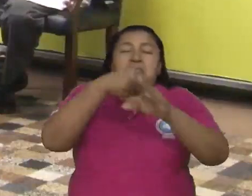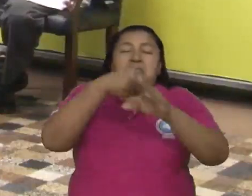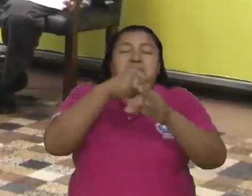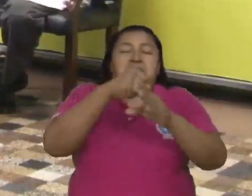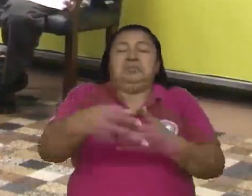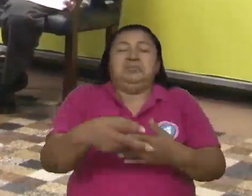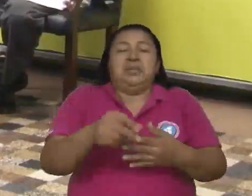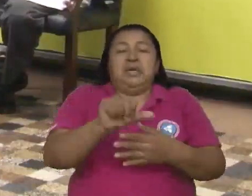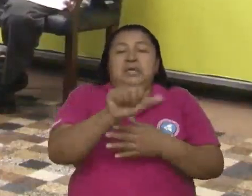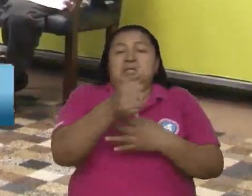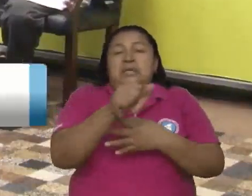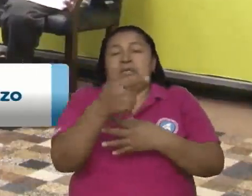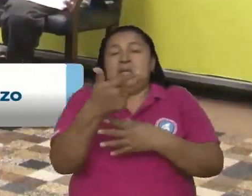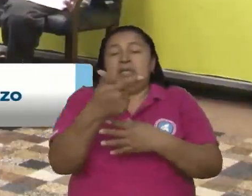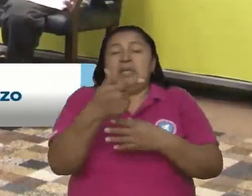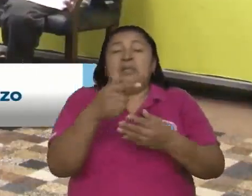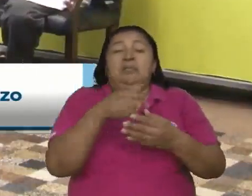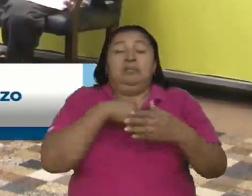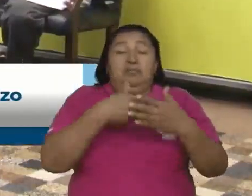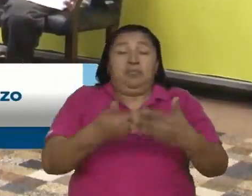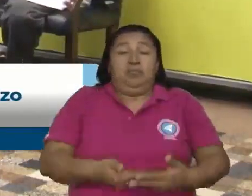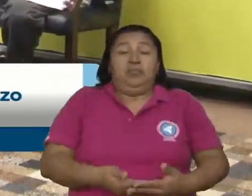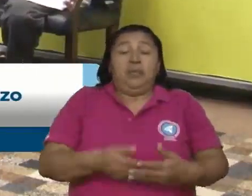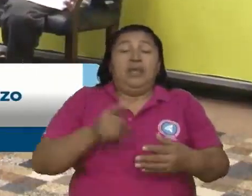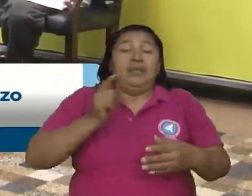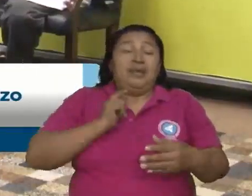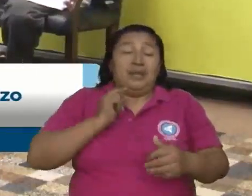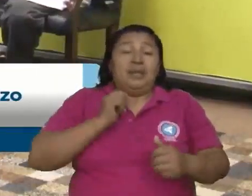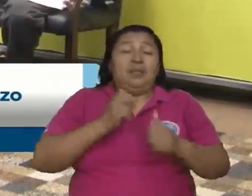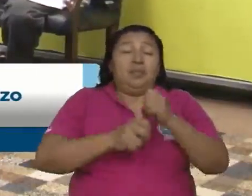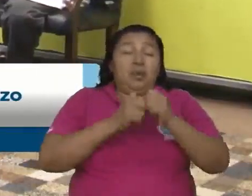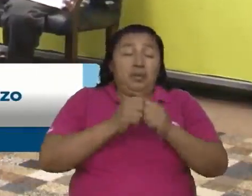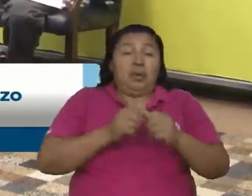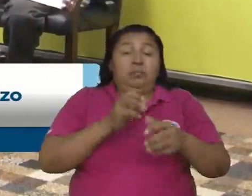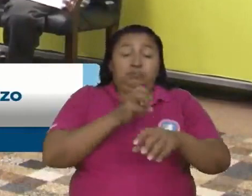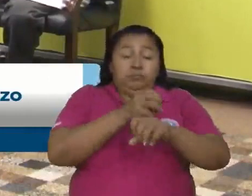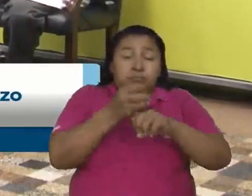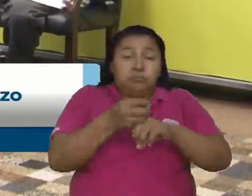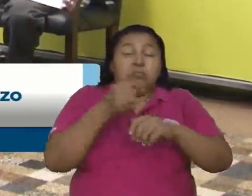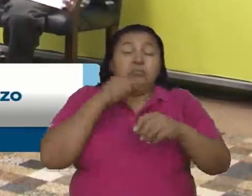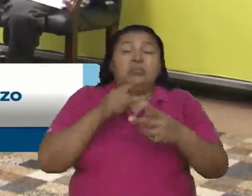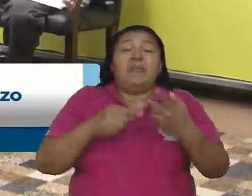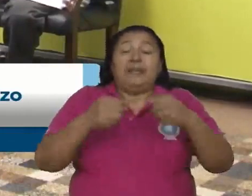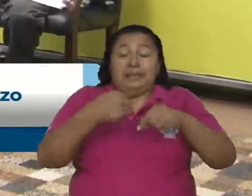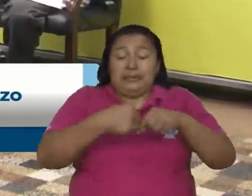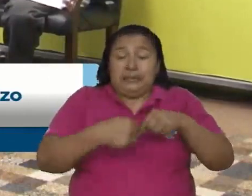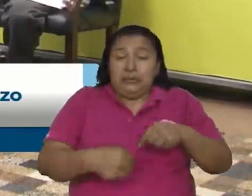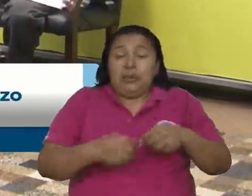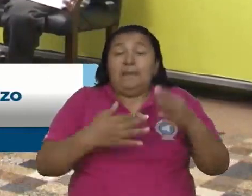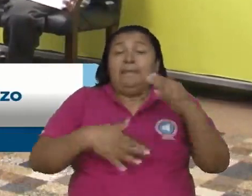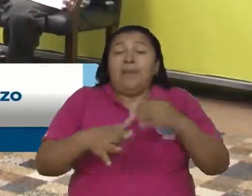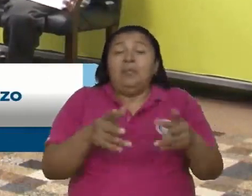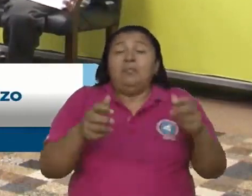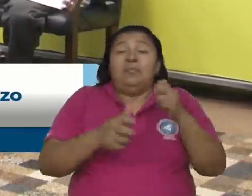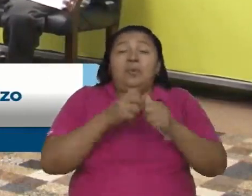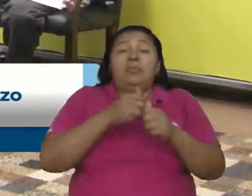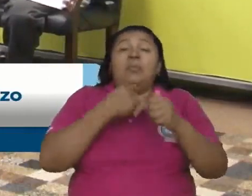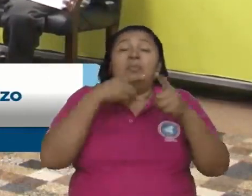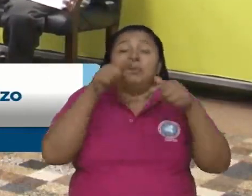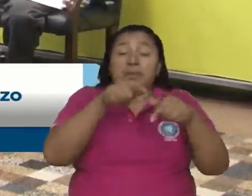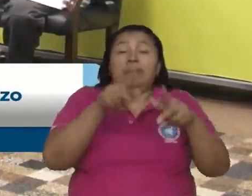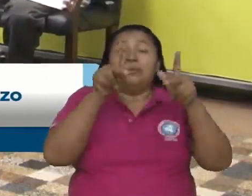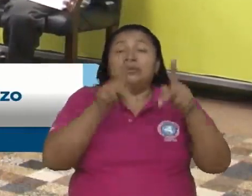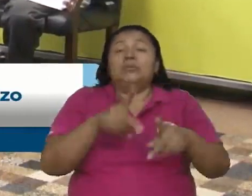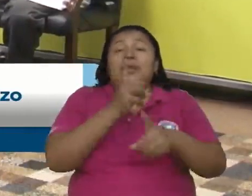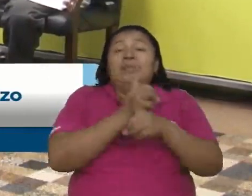tiene 6-7 meses de embarazo, tiene el estado procoagulante del embarazo, más tiene la cirugía que más trombosis da, entonces esa paciente también